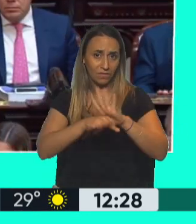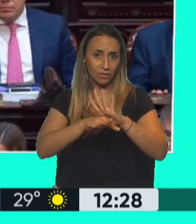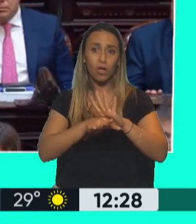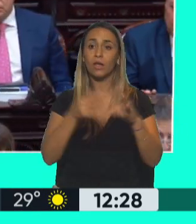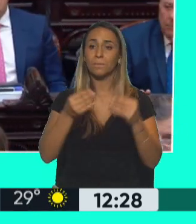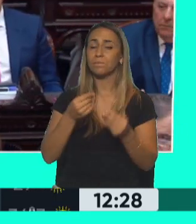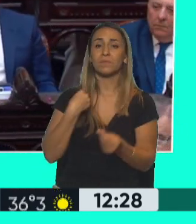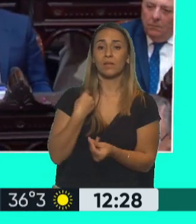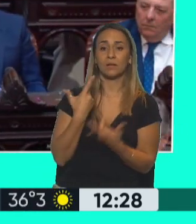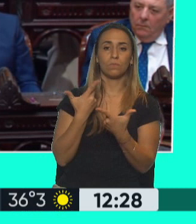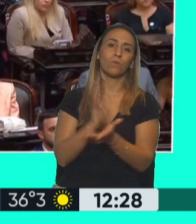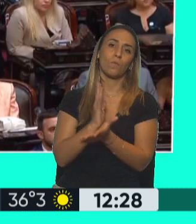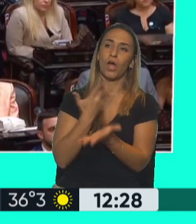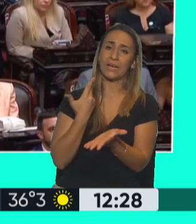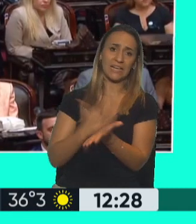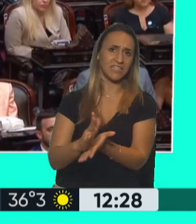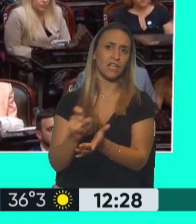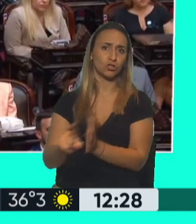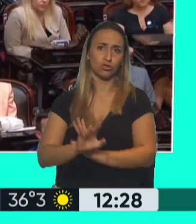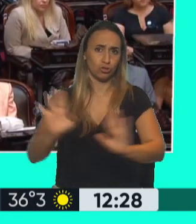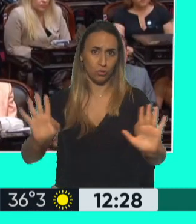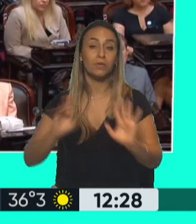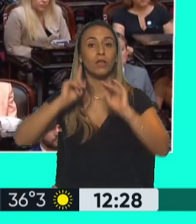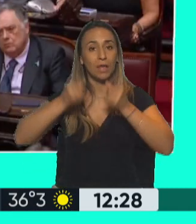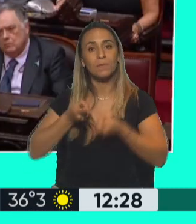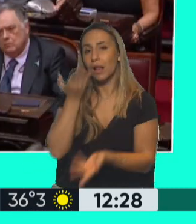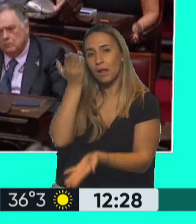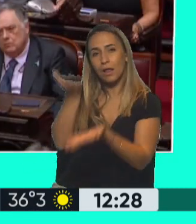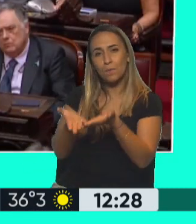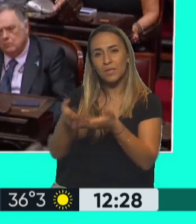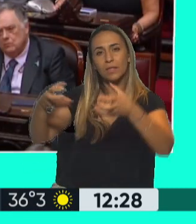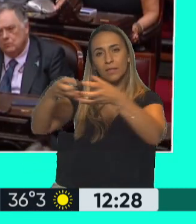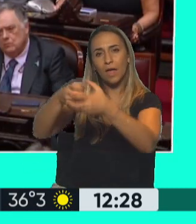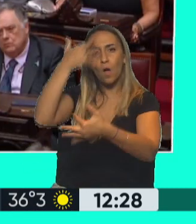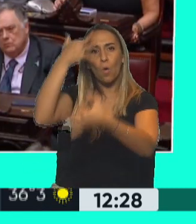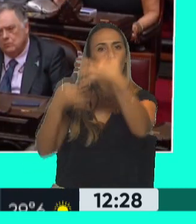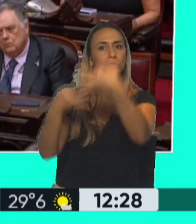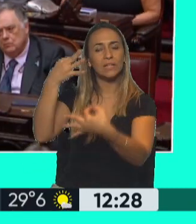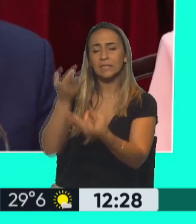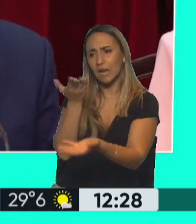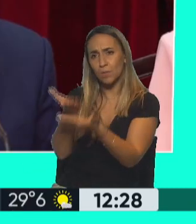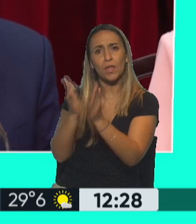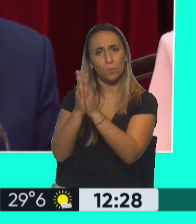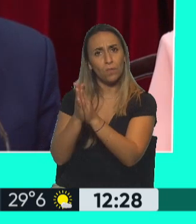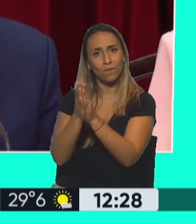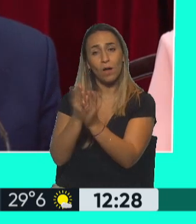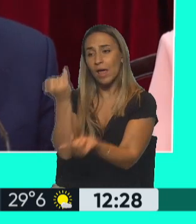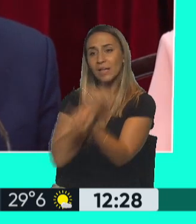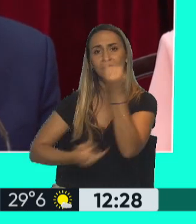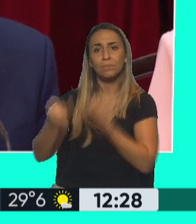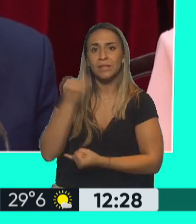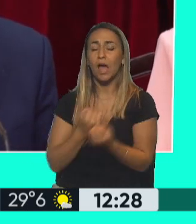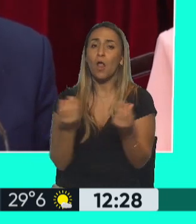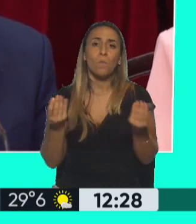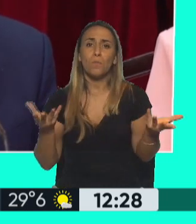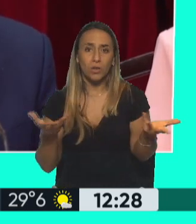esto, pero también llamar a la justicia a justificar, diría yo, por qué el